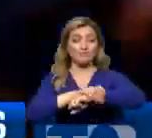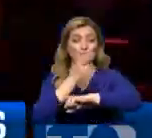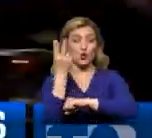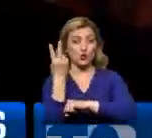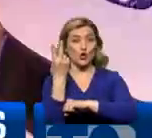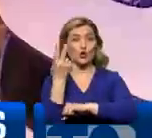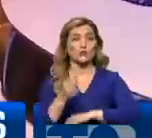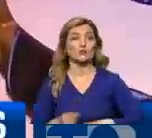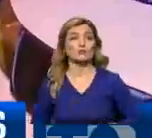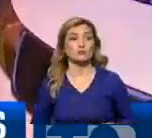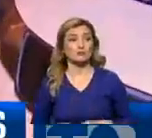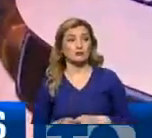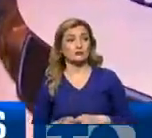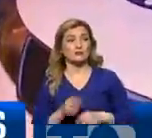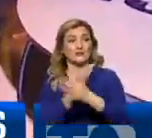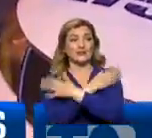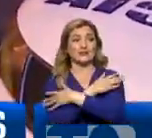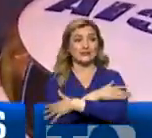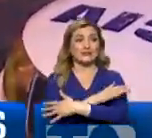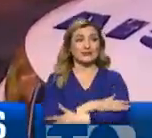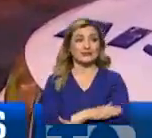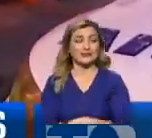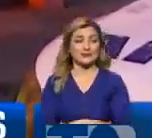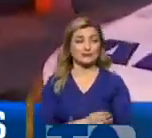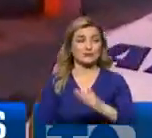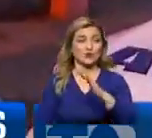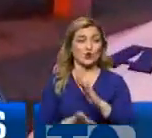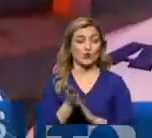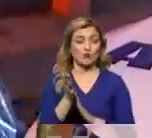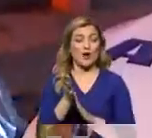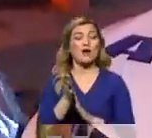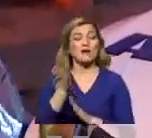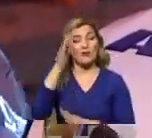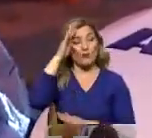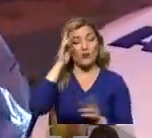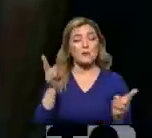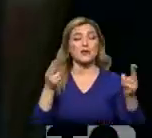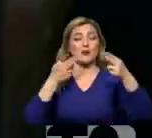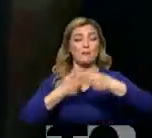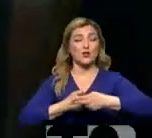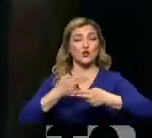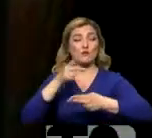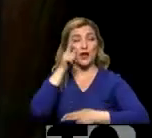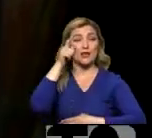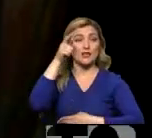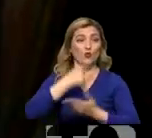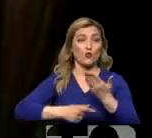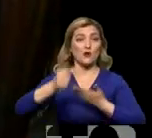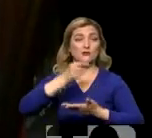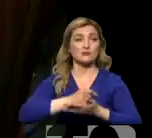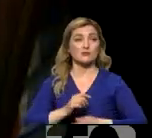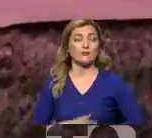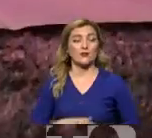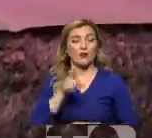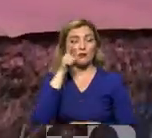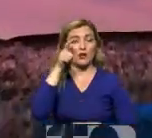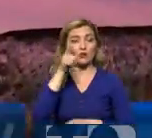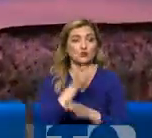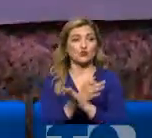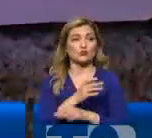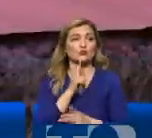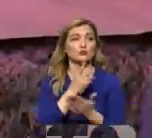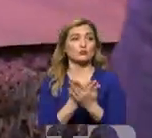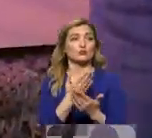los policías señalados los requisaron y trasladaron a la unidad de flagrancia de la fiscalía del guayas una orden bien señor fiscal de turno por el momento es como